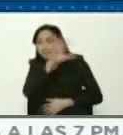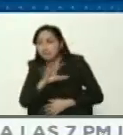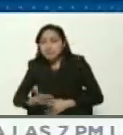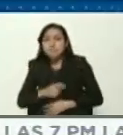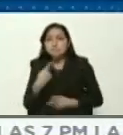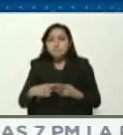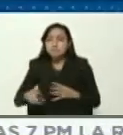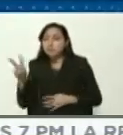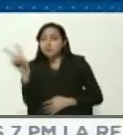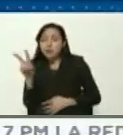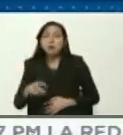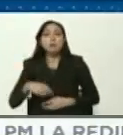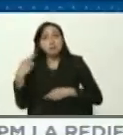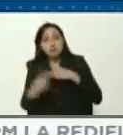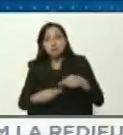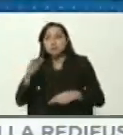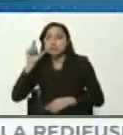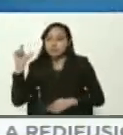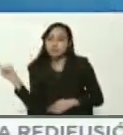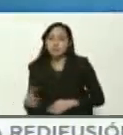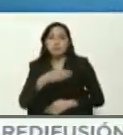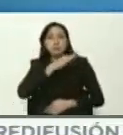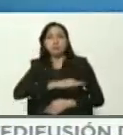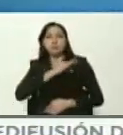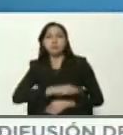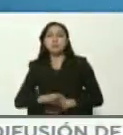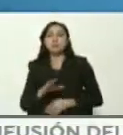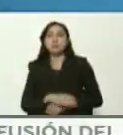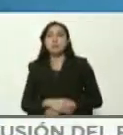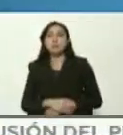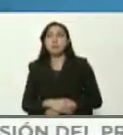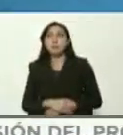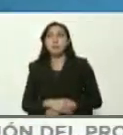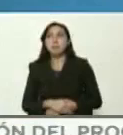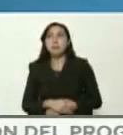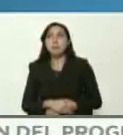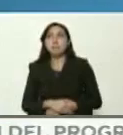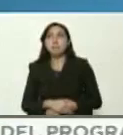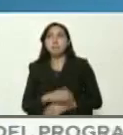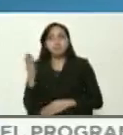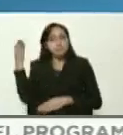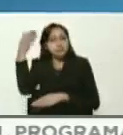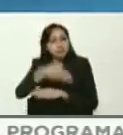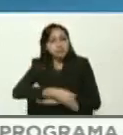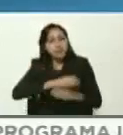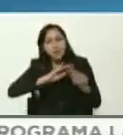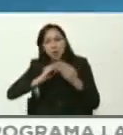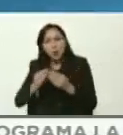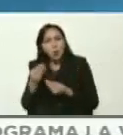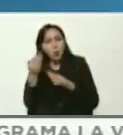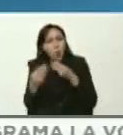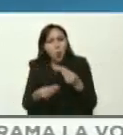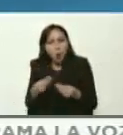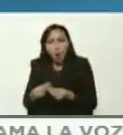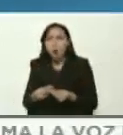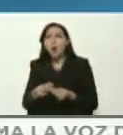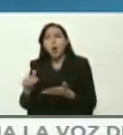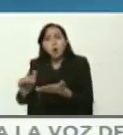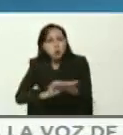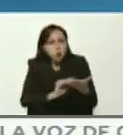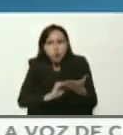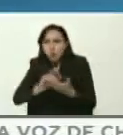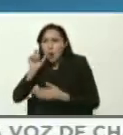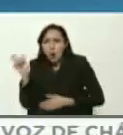territorial. Esa es la diferencia. Vayan a la comunidad para que ustedes vean el pueblo como pare soluciones, como